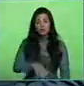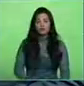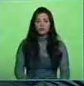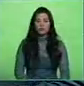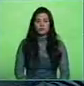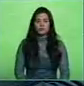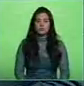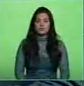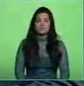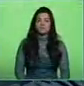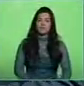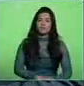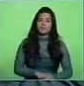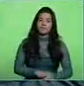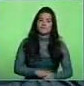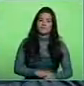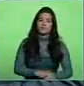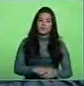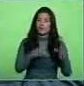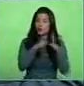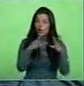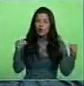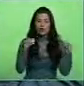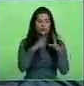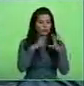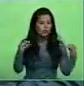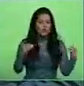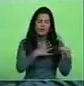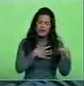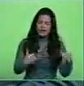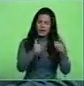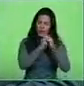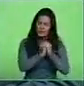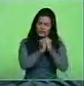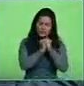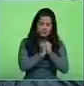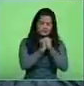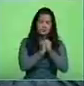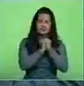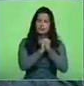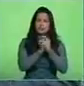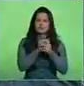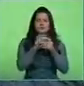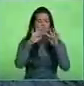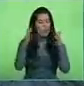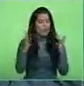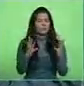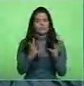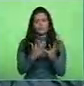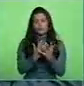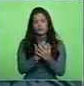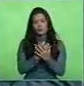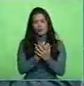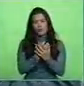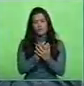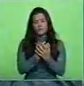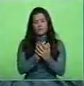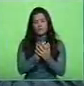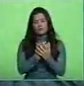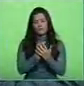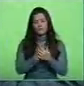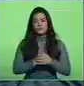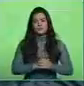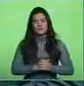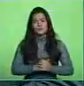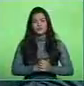world. Y todos estábamos dispuestos a rezar juntos alrededor del mundo. I'm honored to have been on the program today. I thank the family for allowing me to